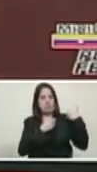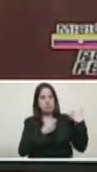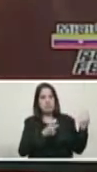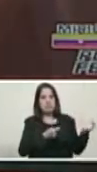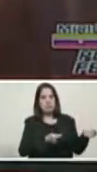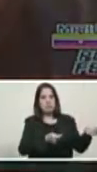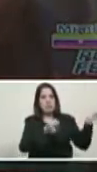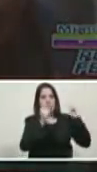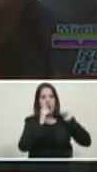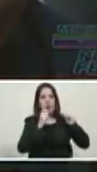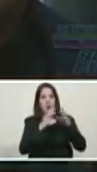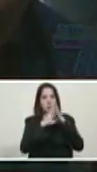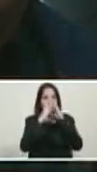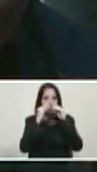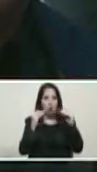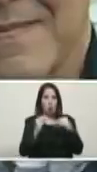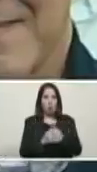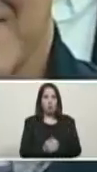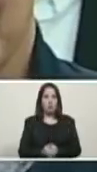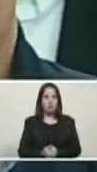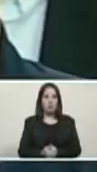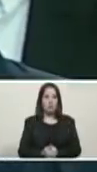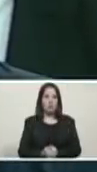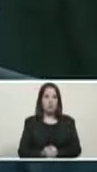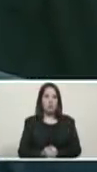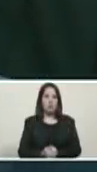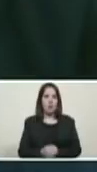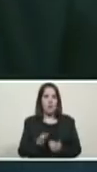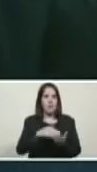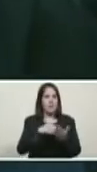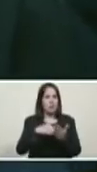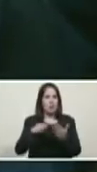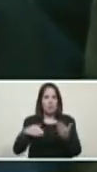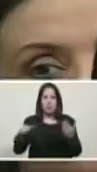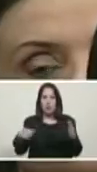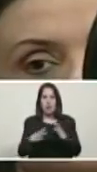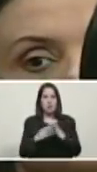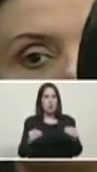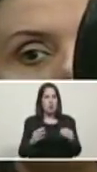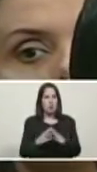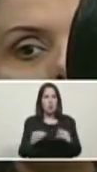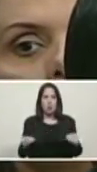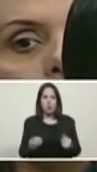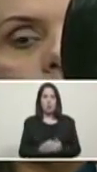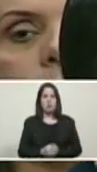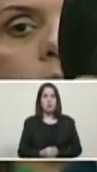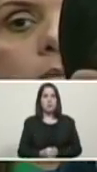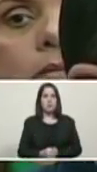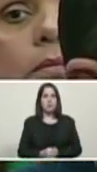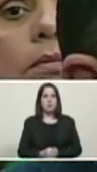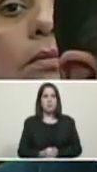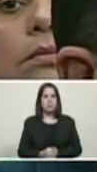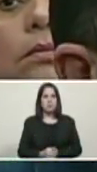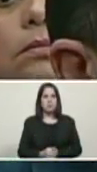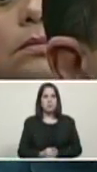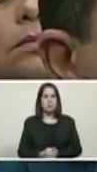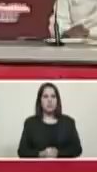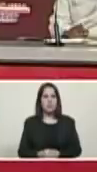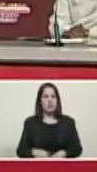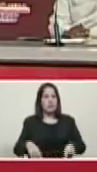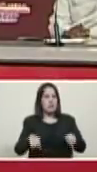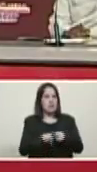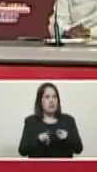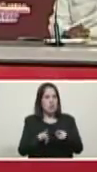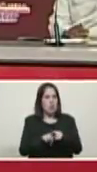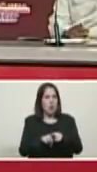misión pintura todo todo todo todo todo igualmente la misión